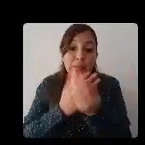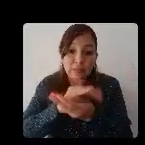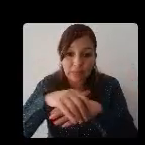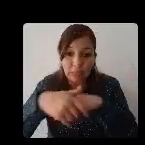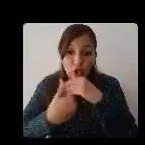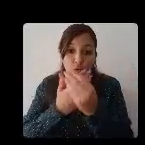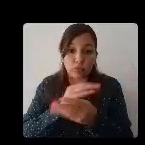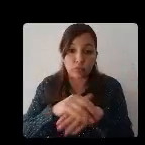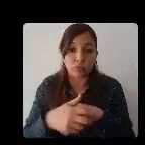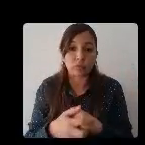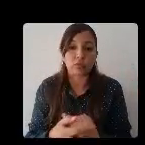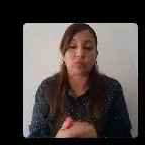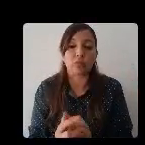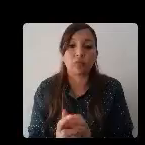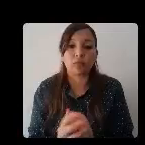pueden